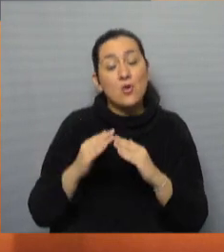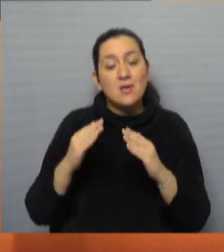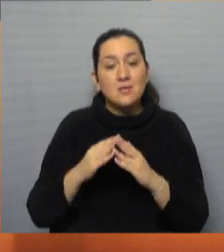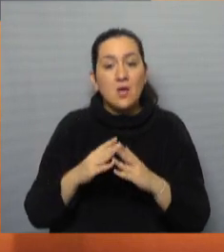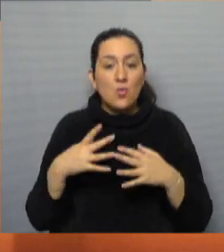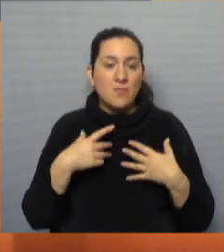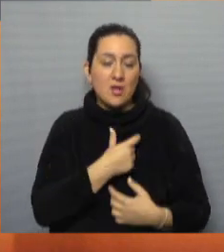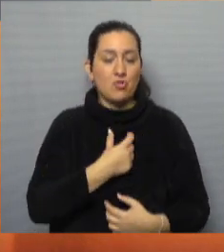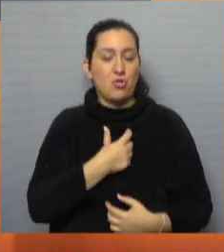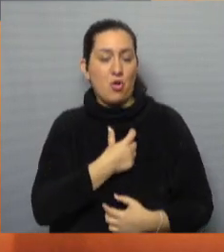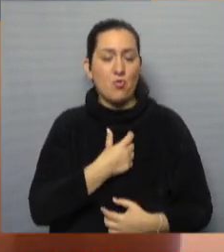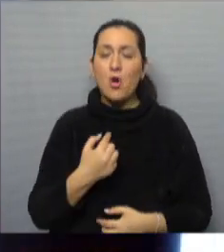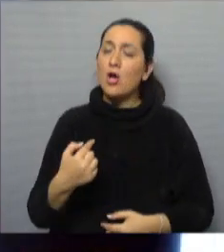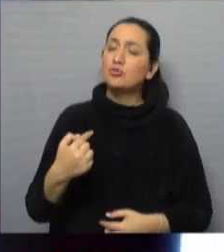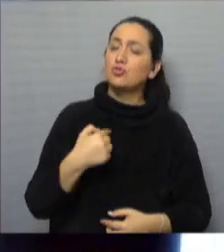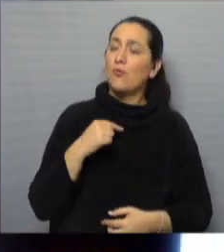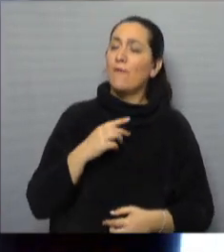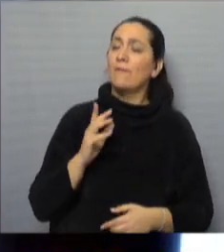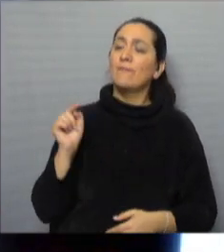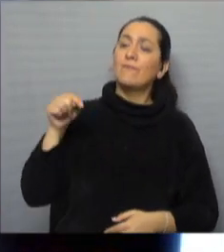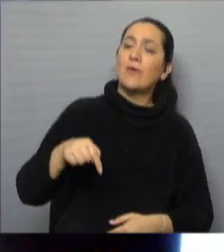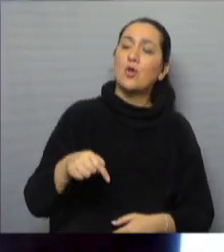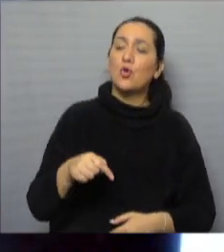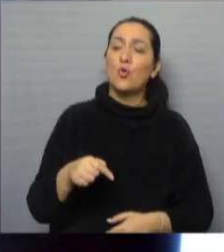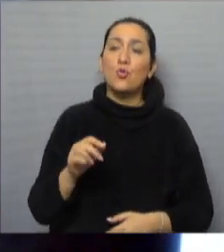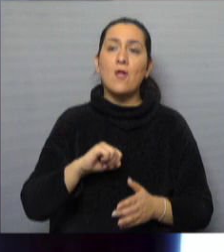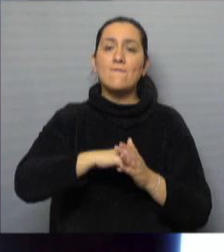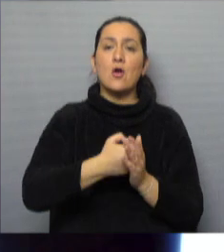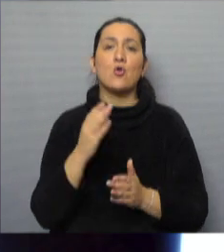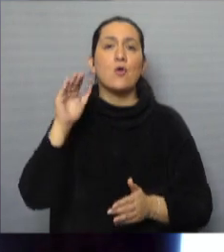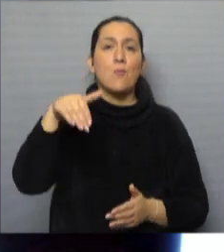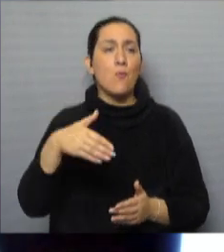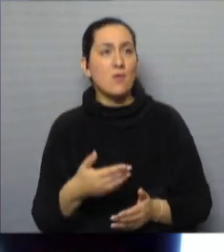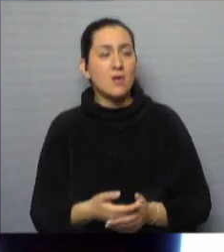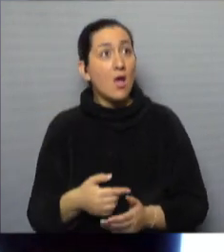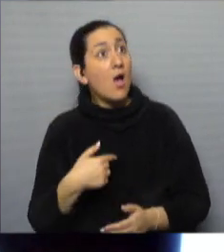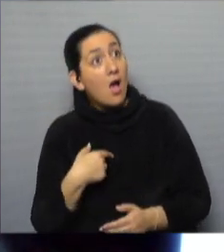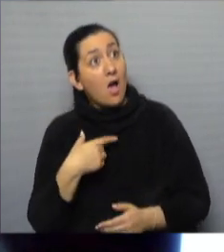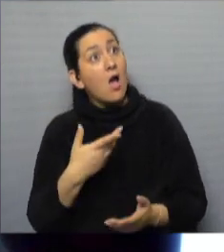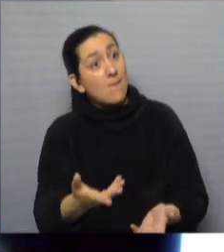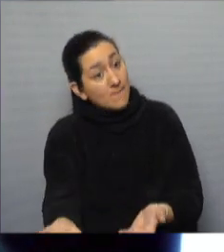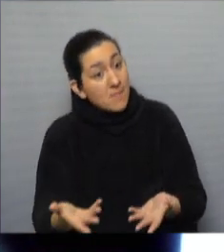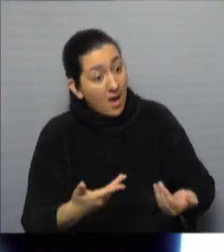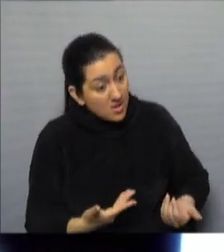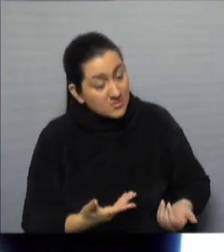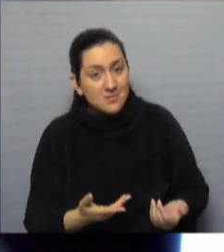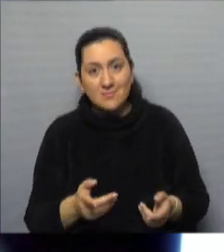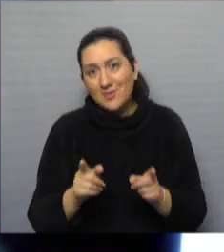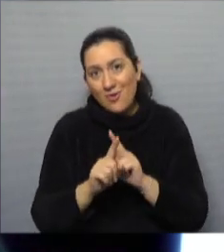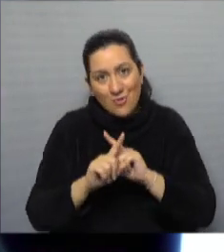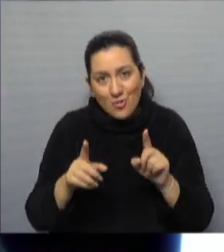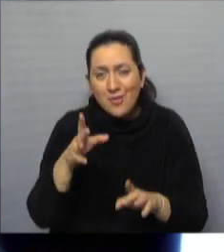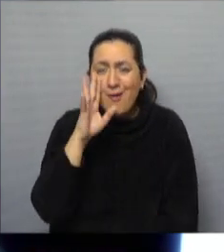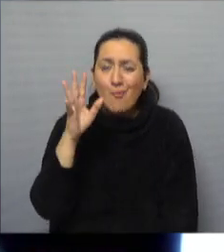dice que desde del banco república y es bastante similares como os decía al principio es el cuento del tío es